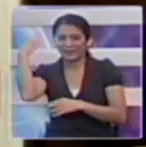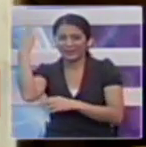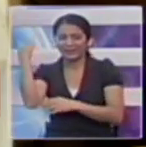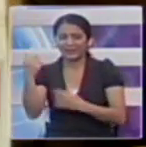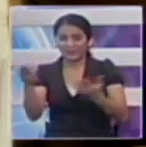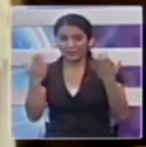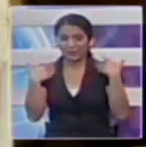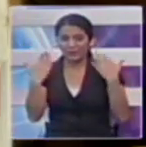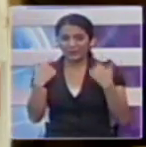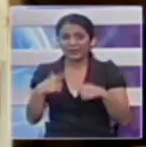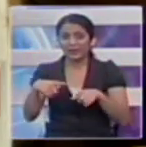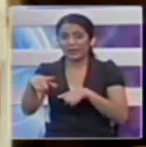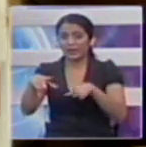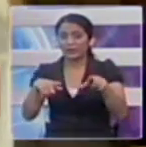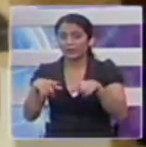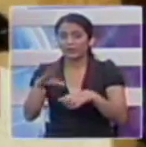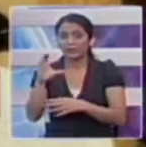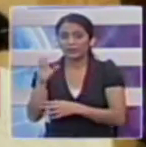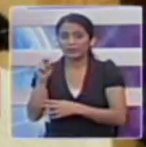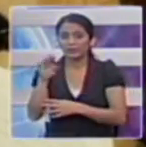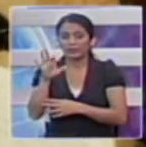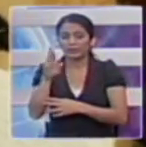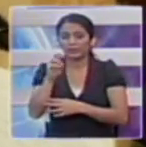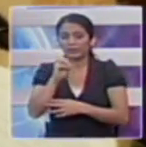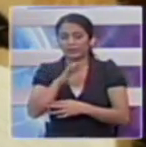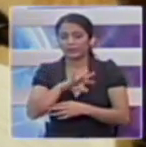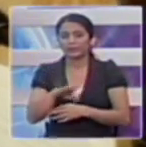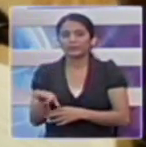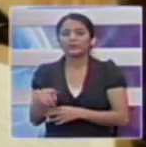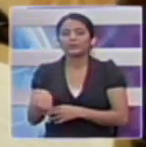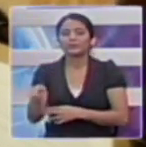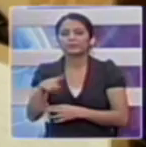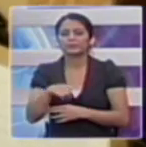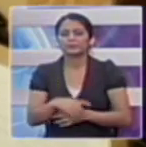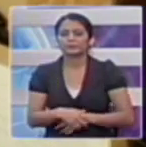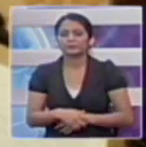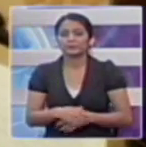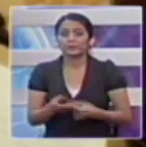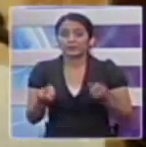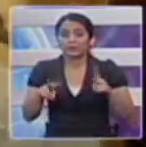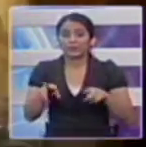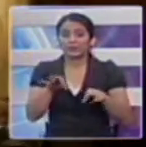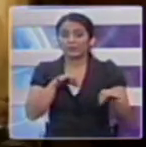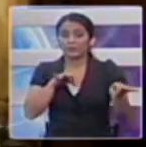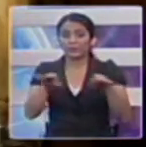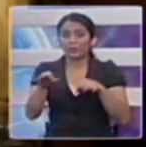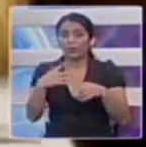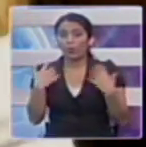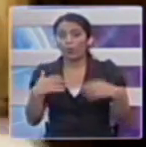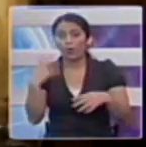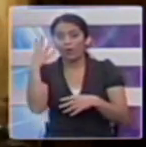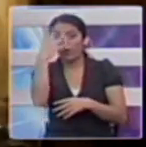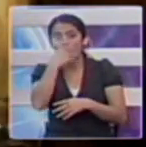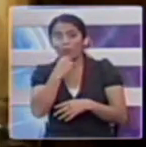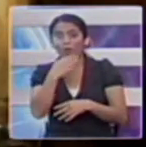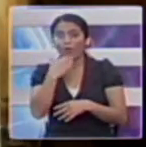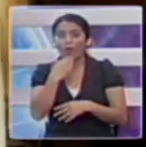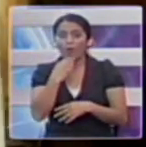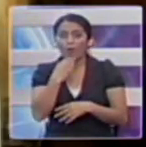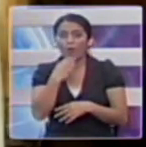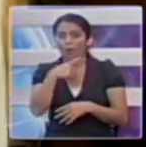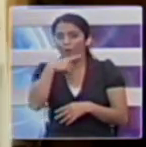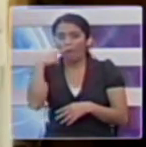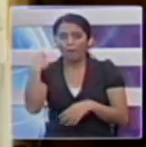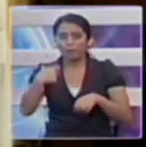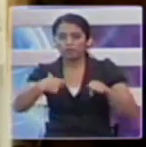Convenciones de la ciudad. También anunció para el 8 de octubre un show de acrobacias con motos. Esto es realmente